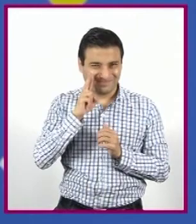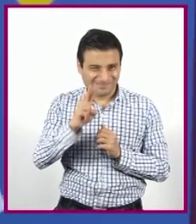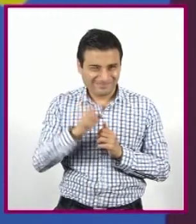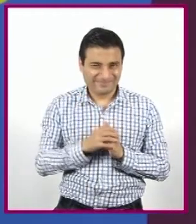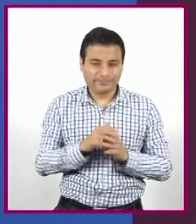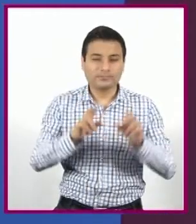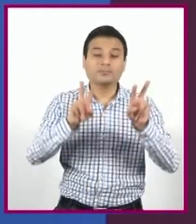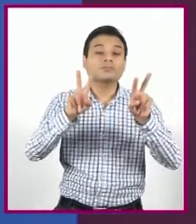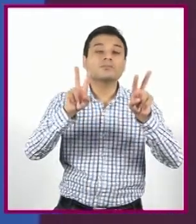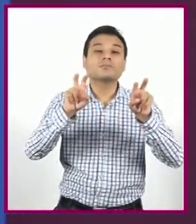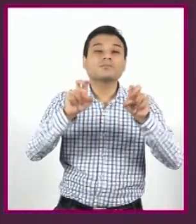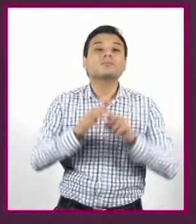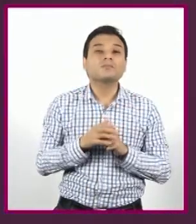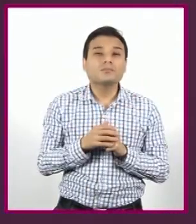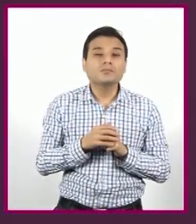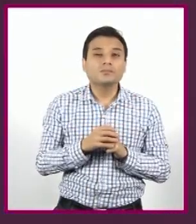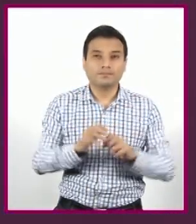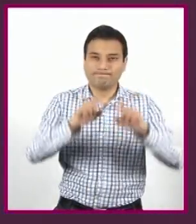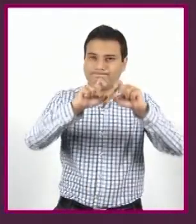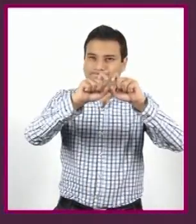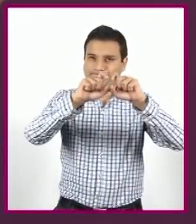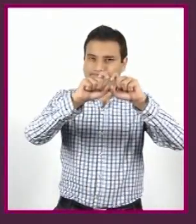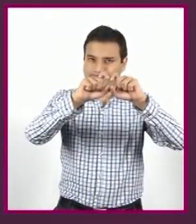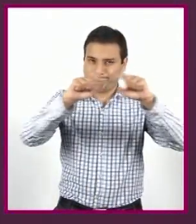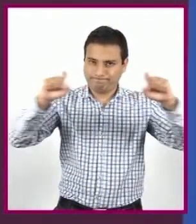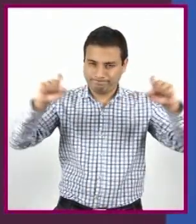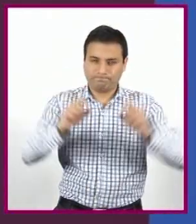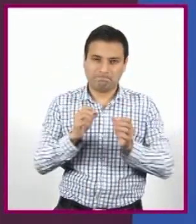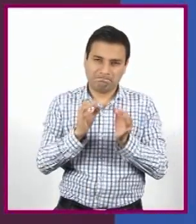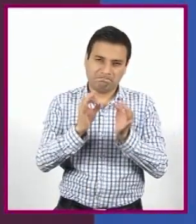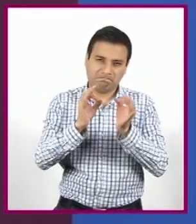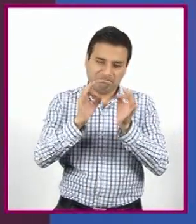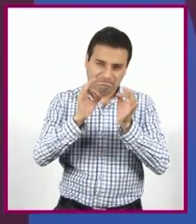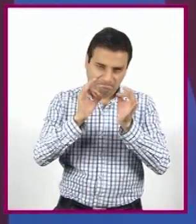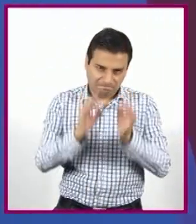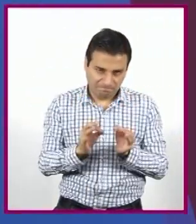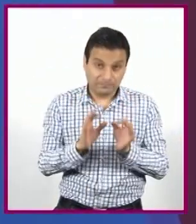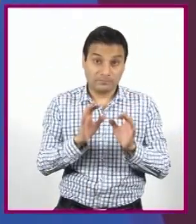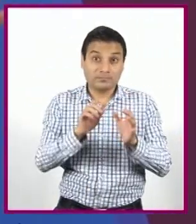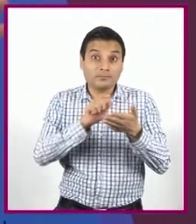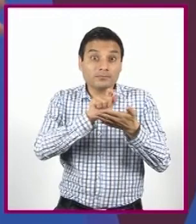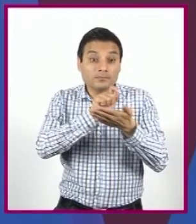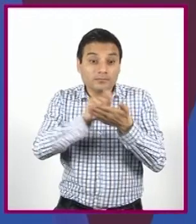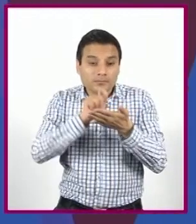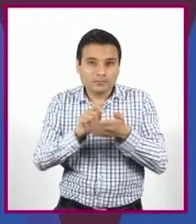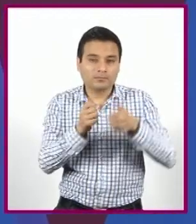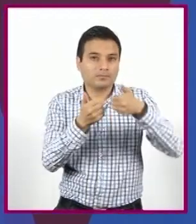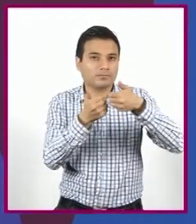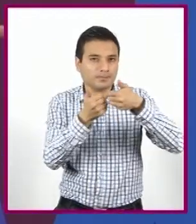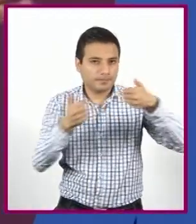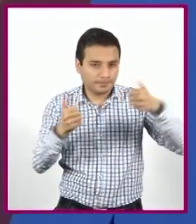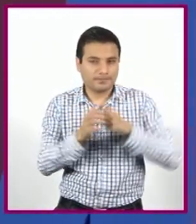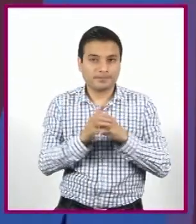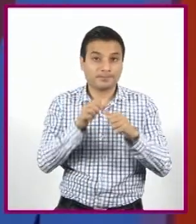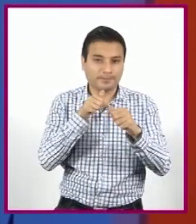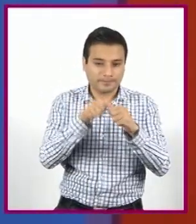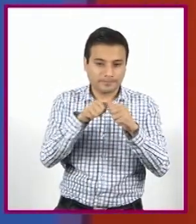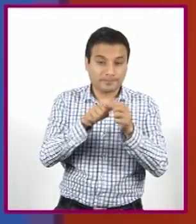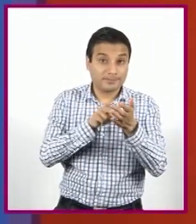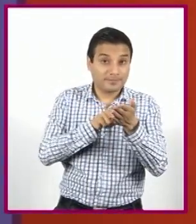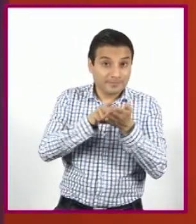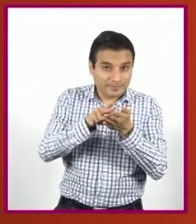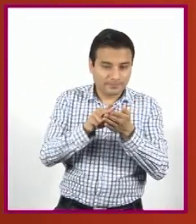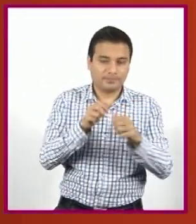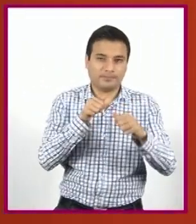se encuentra en una primera línea, completamente apartado del texto, con letras en negritas y más grande que el resto